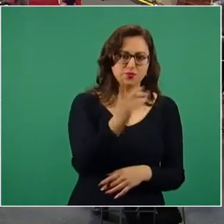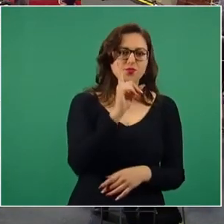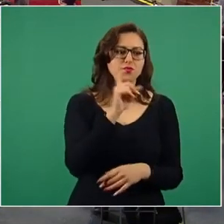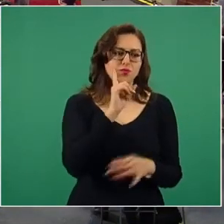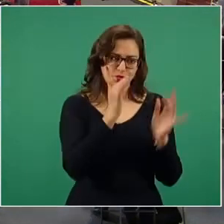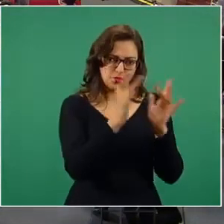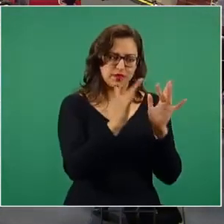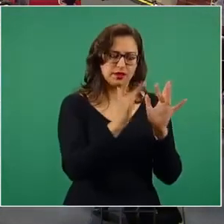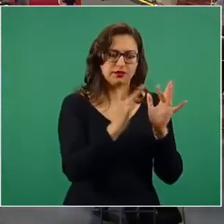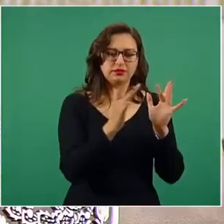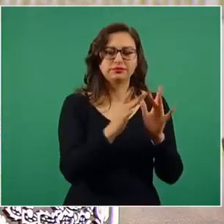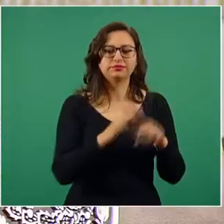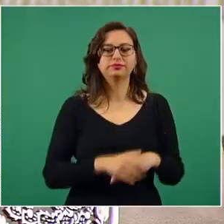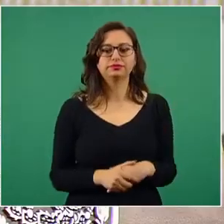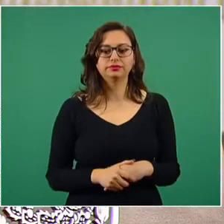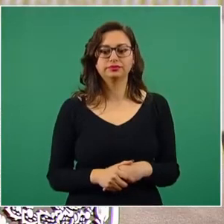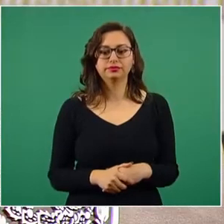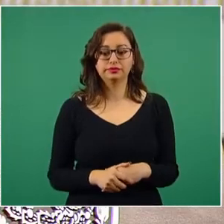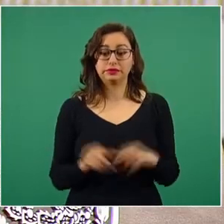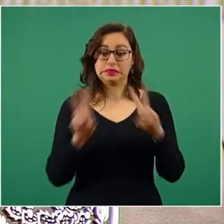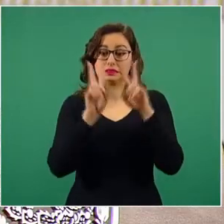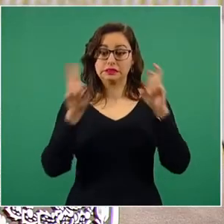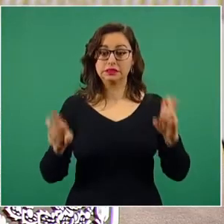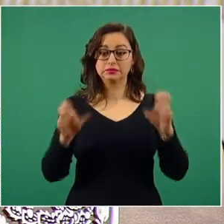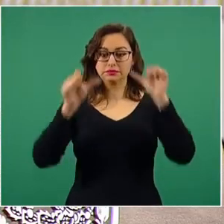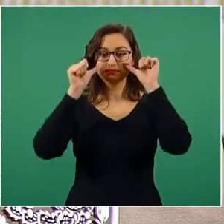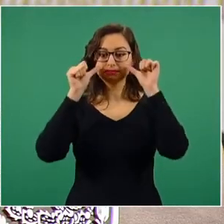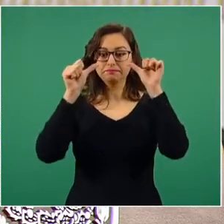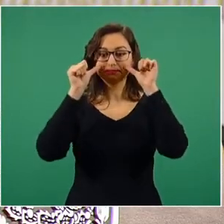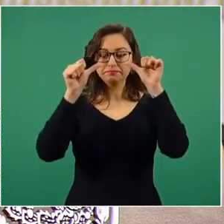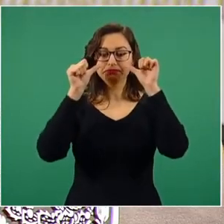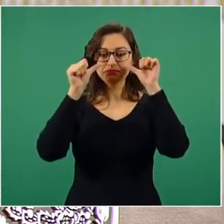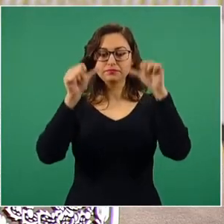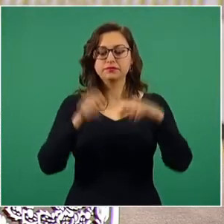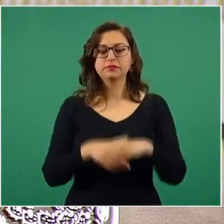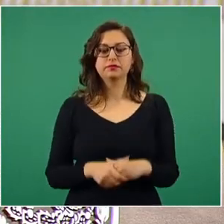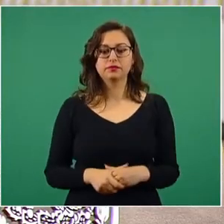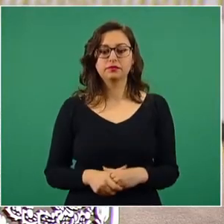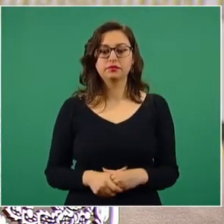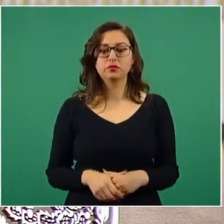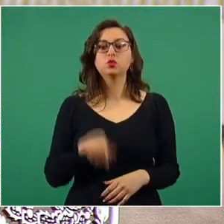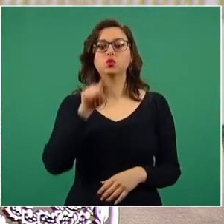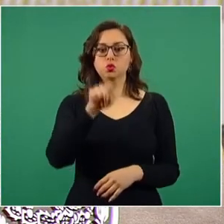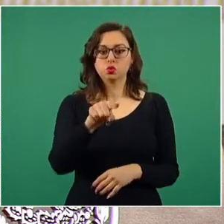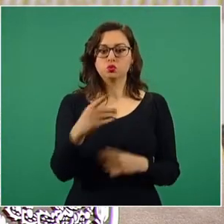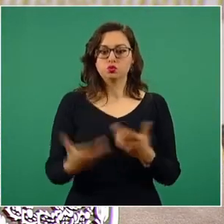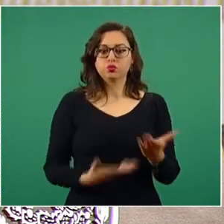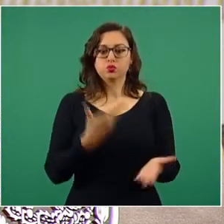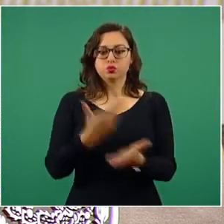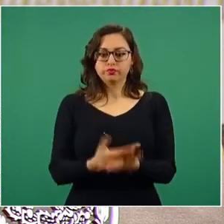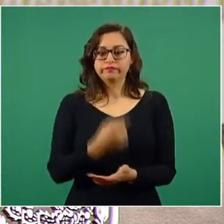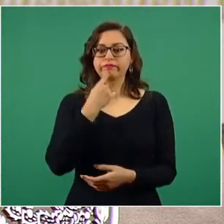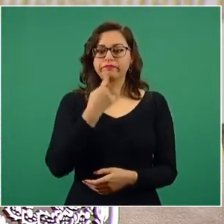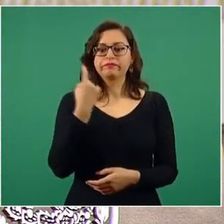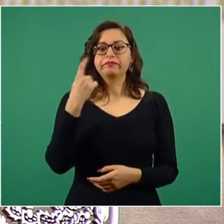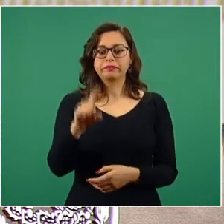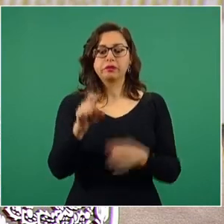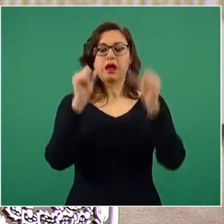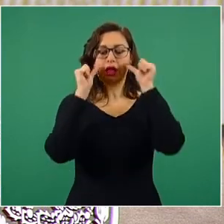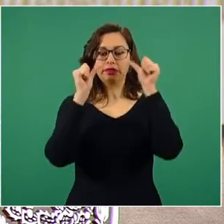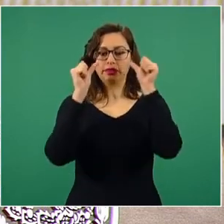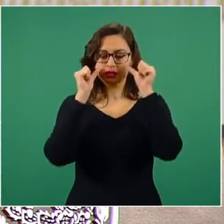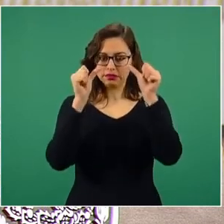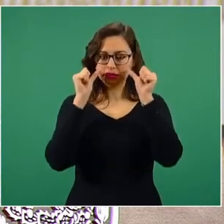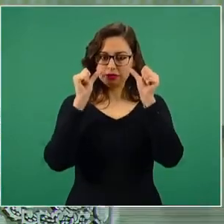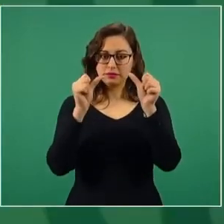para atender lo que estás planteando, ¿no? Tu denuncia y que